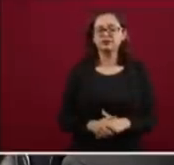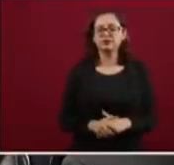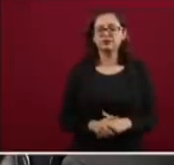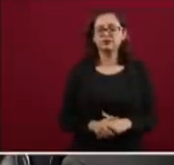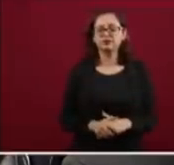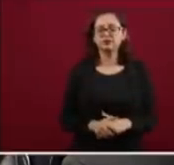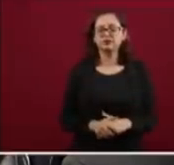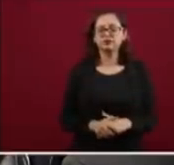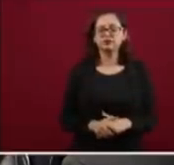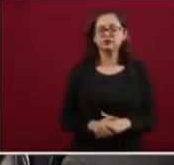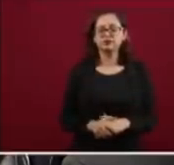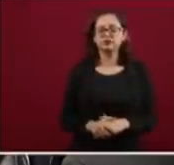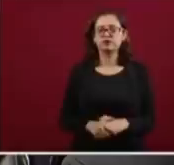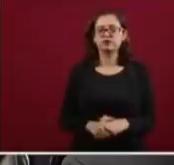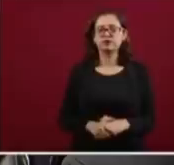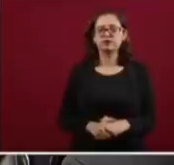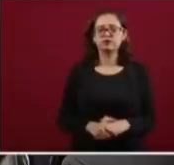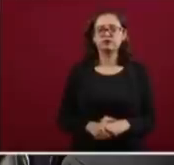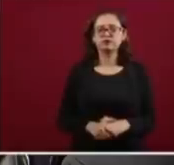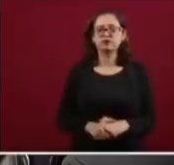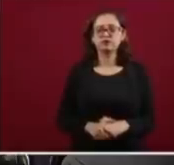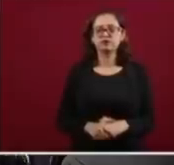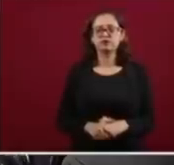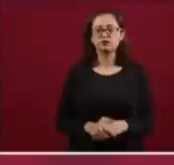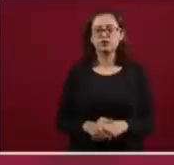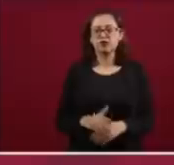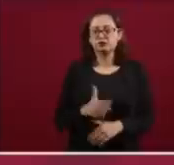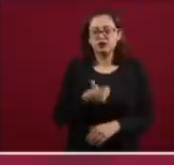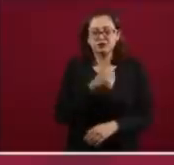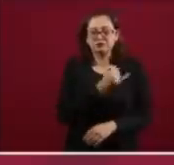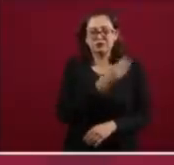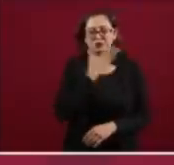cómo estilo